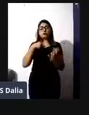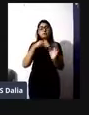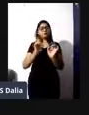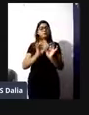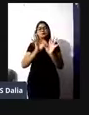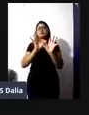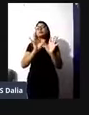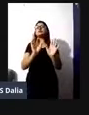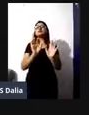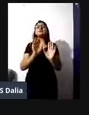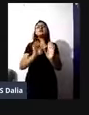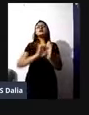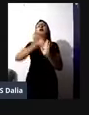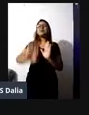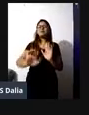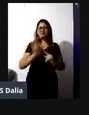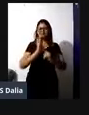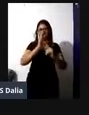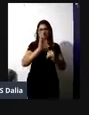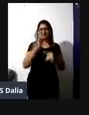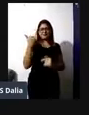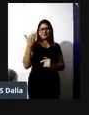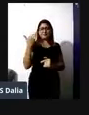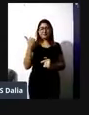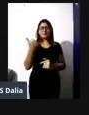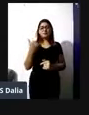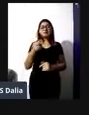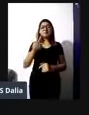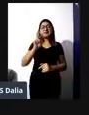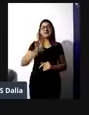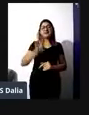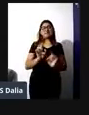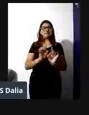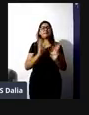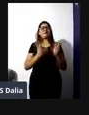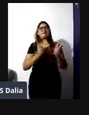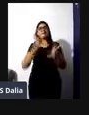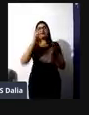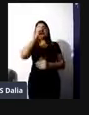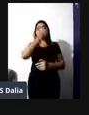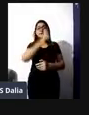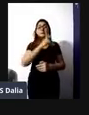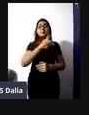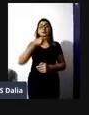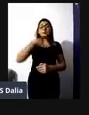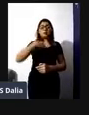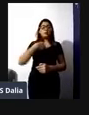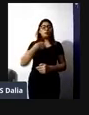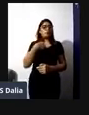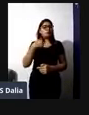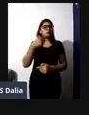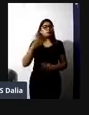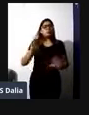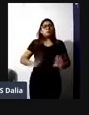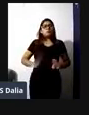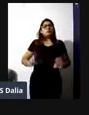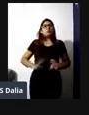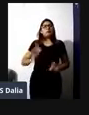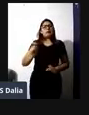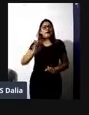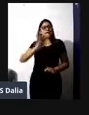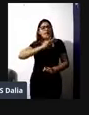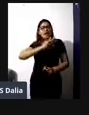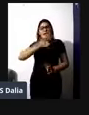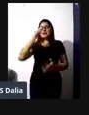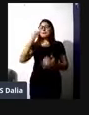sí, pero yo soy una persona muy de mucha fe y yo sí